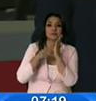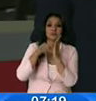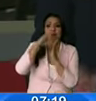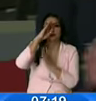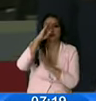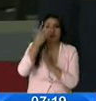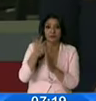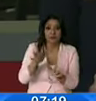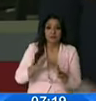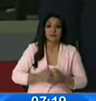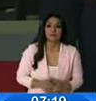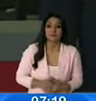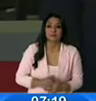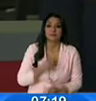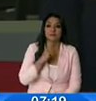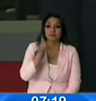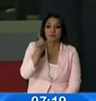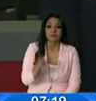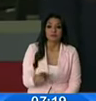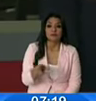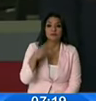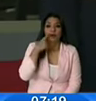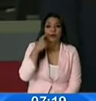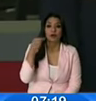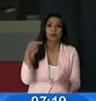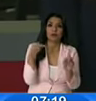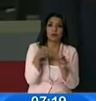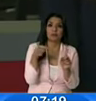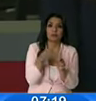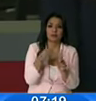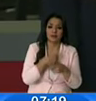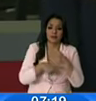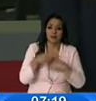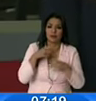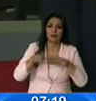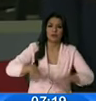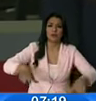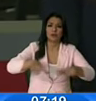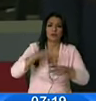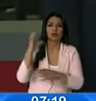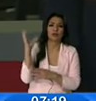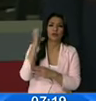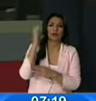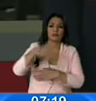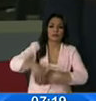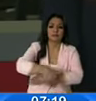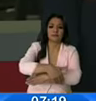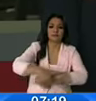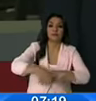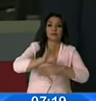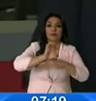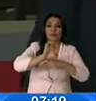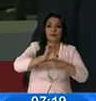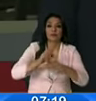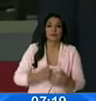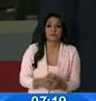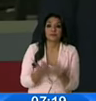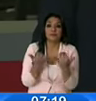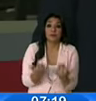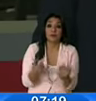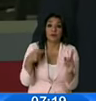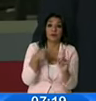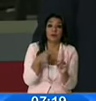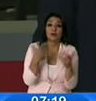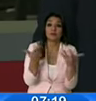Interior, se conoce que un ciudadano de sexo masculino habría sido herido en el sector colombiano zona fronteriza con Ecuador. Actualmente, esta